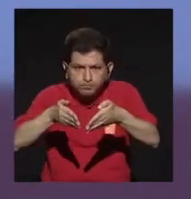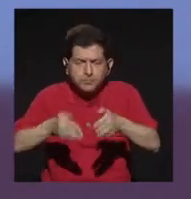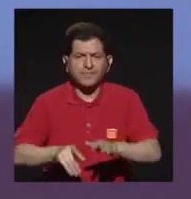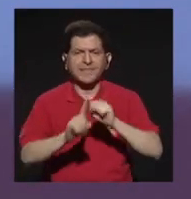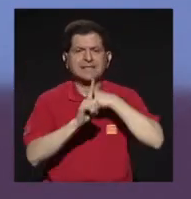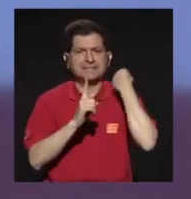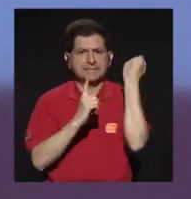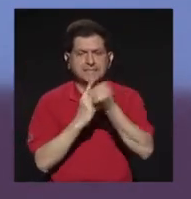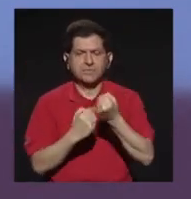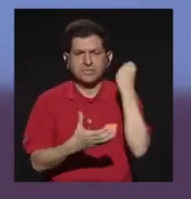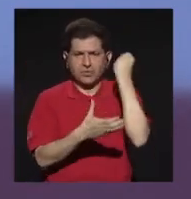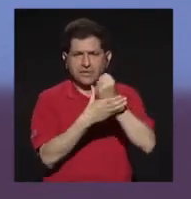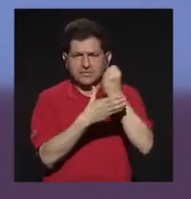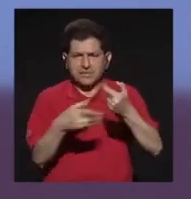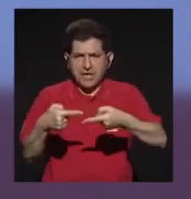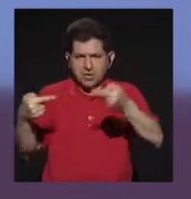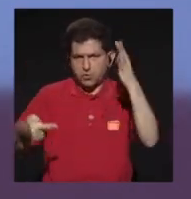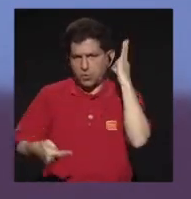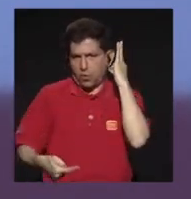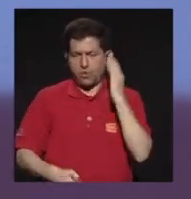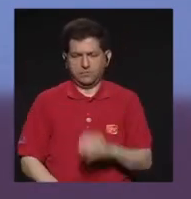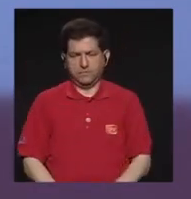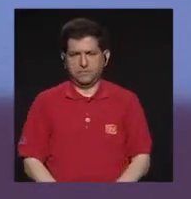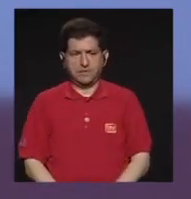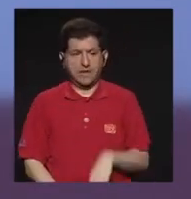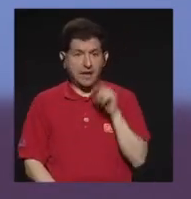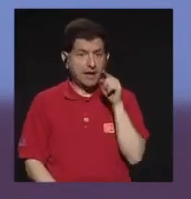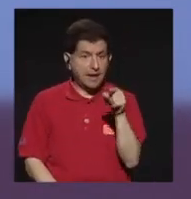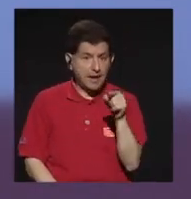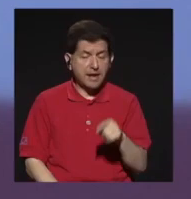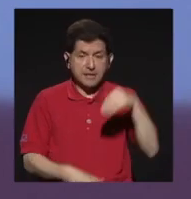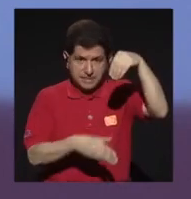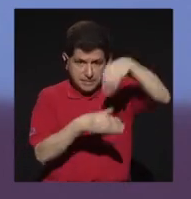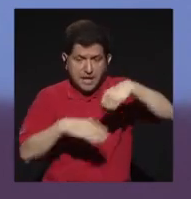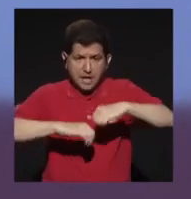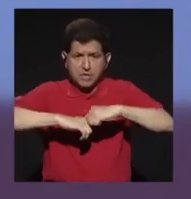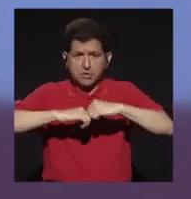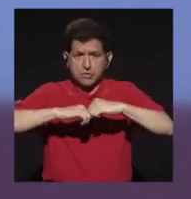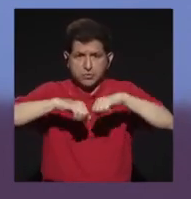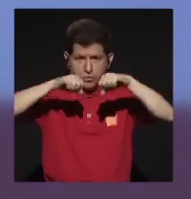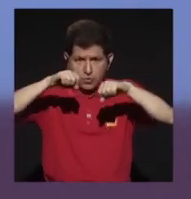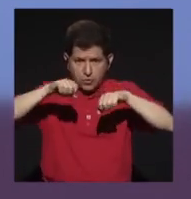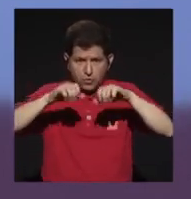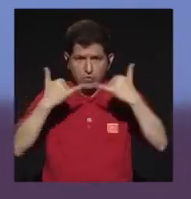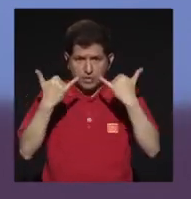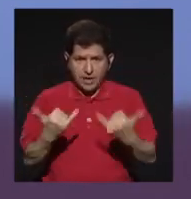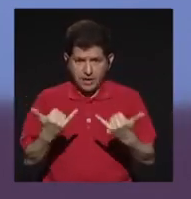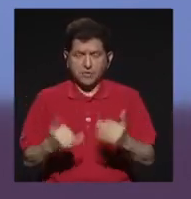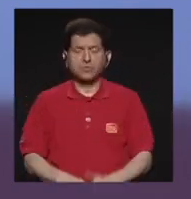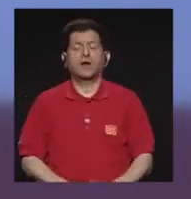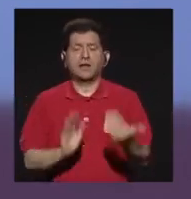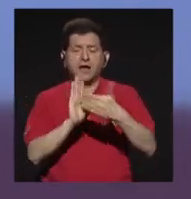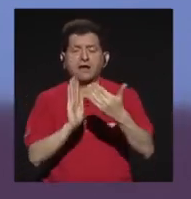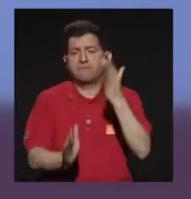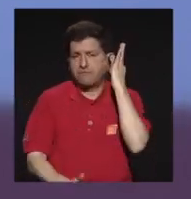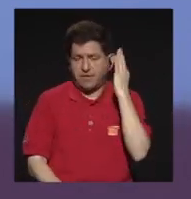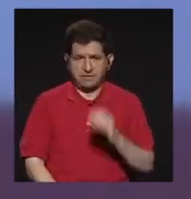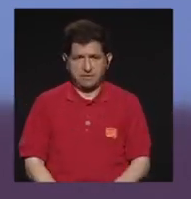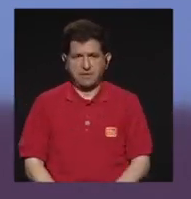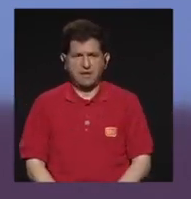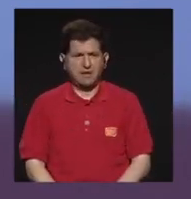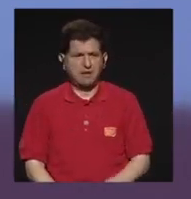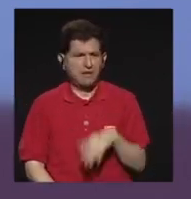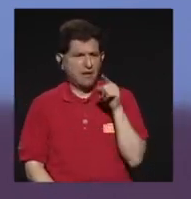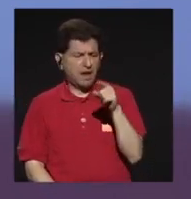la cuestión del feminicidio que el feminicidio entra dentro de este sistema de violencias que acaecen a las mujeres y que